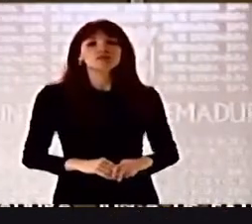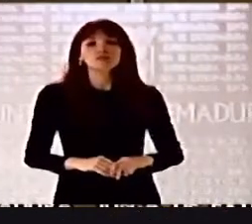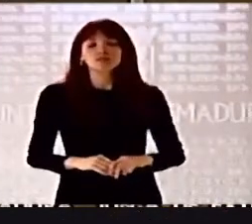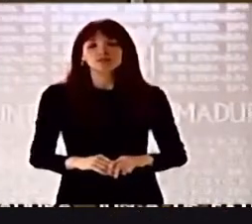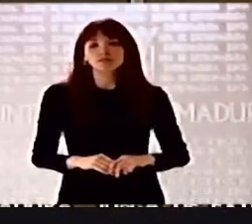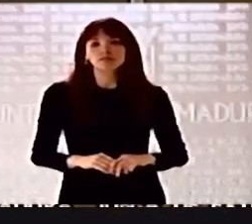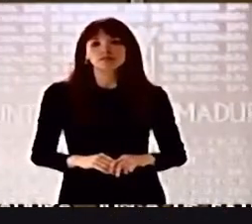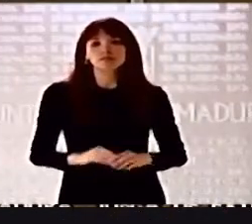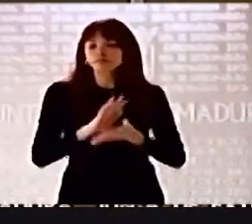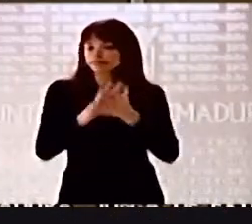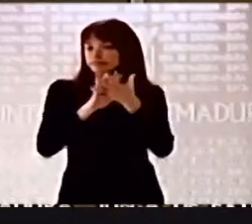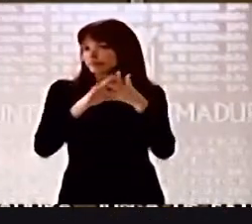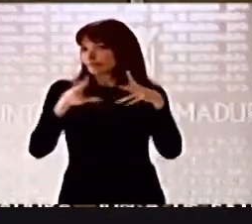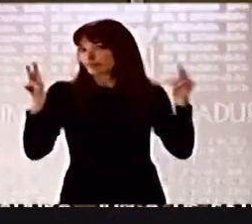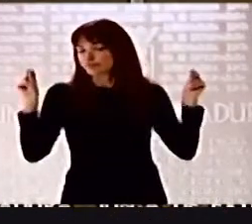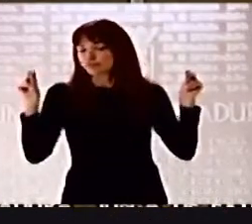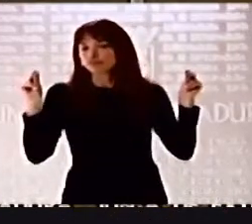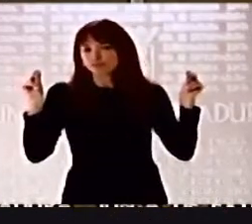Y termino.